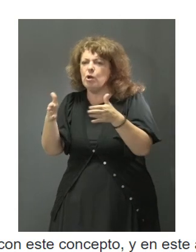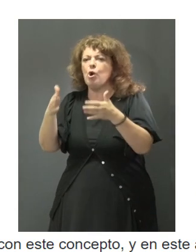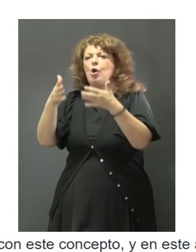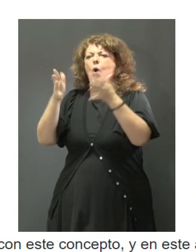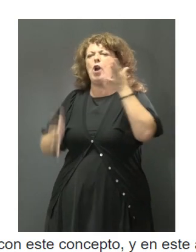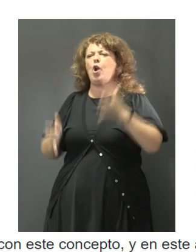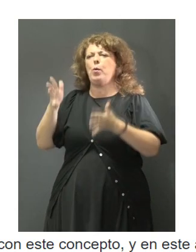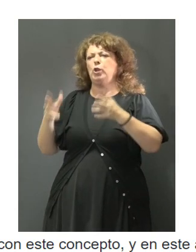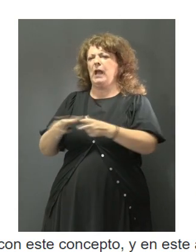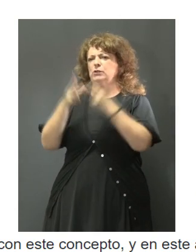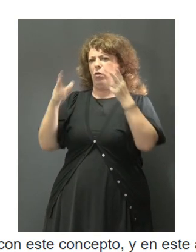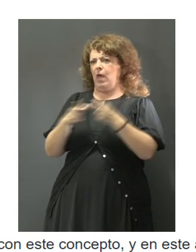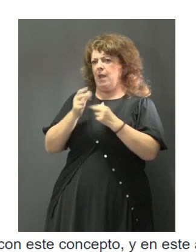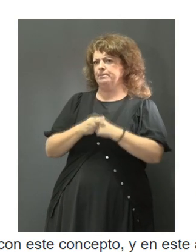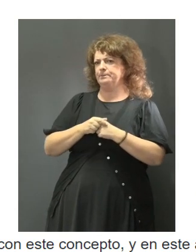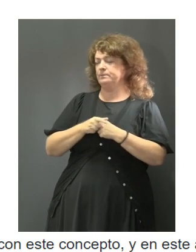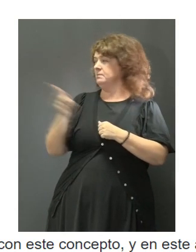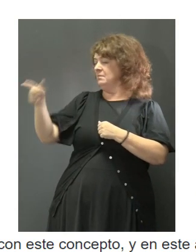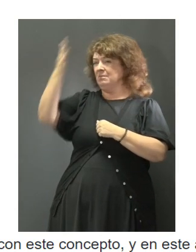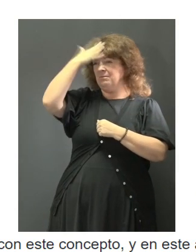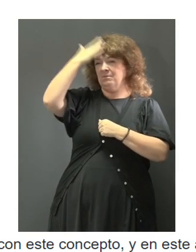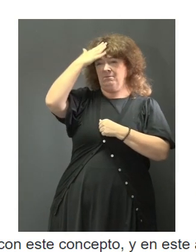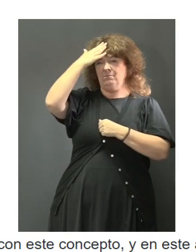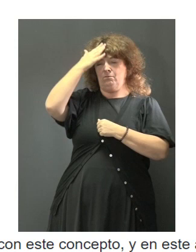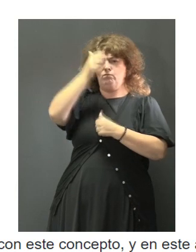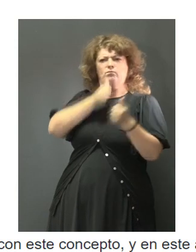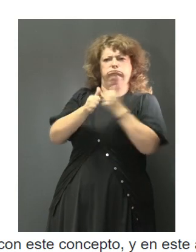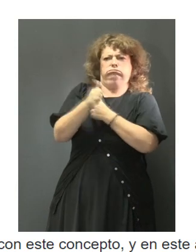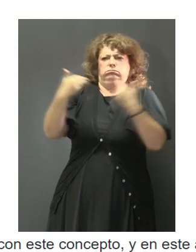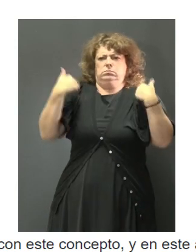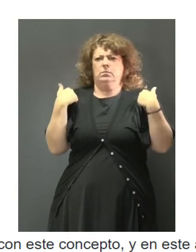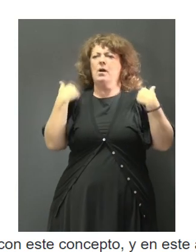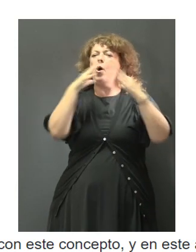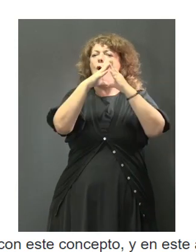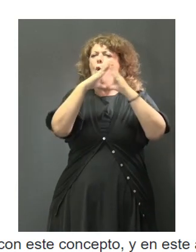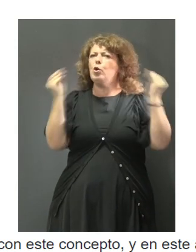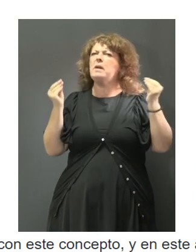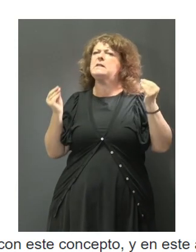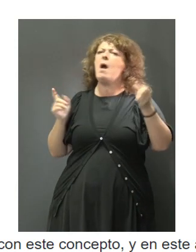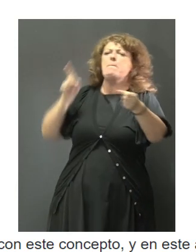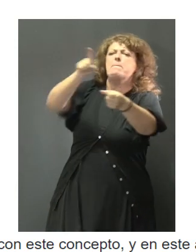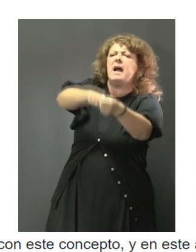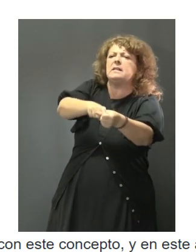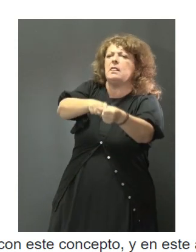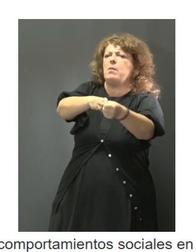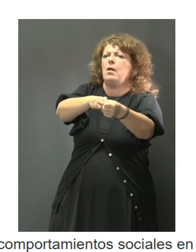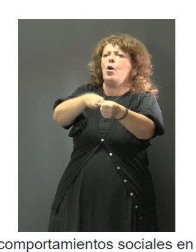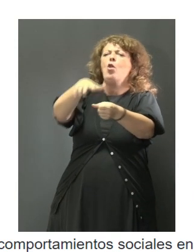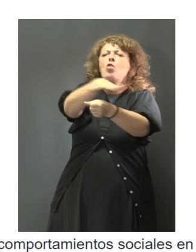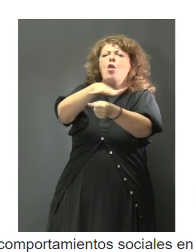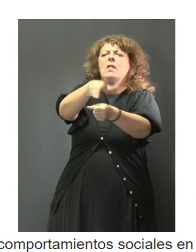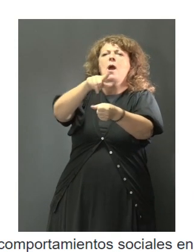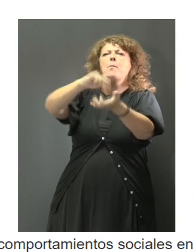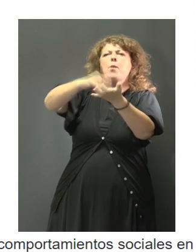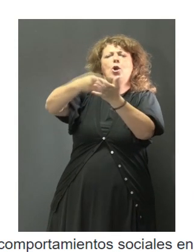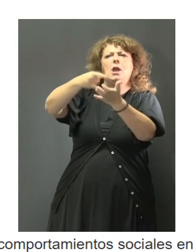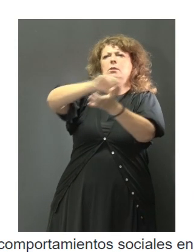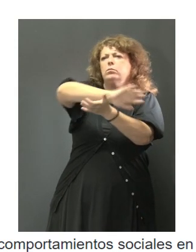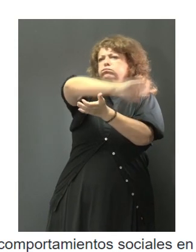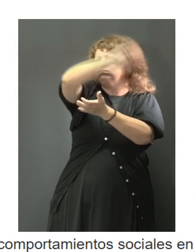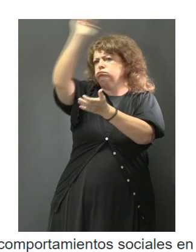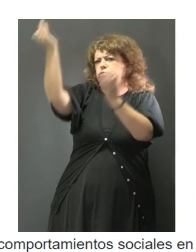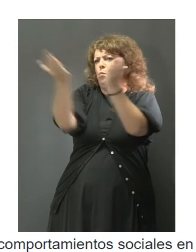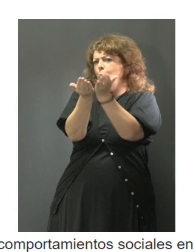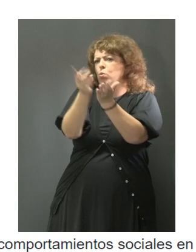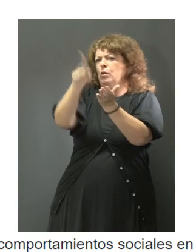Ha liderado la participación de la universidad, UPO, en proyectos internacionales y nacionales